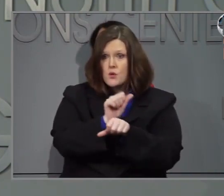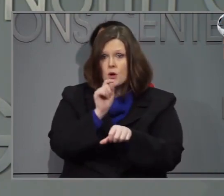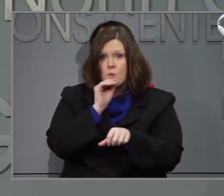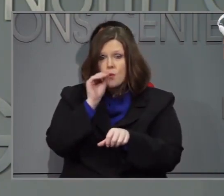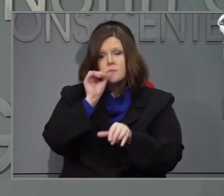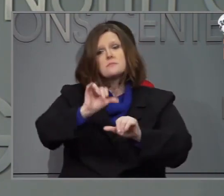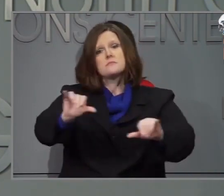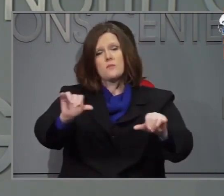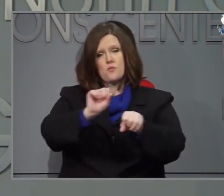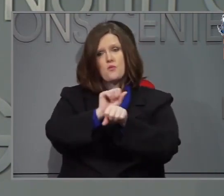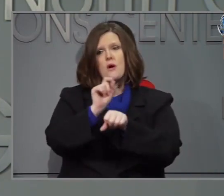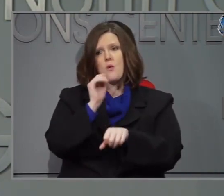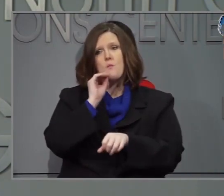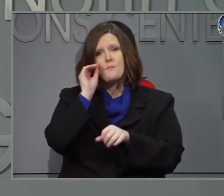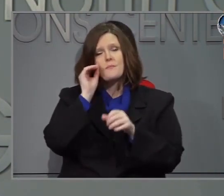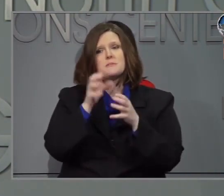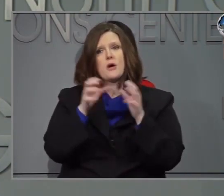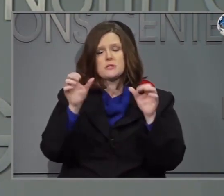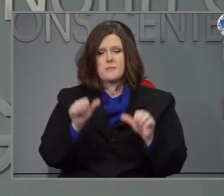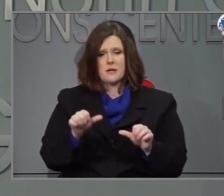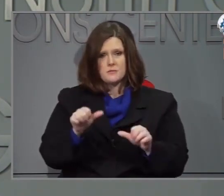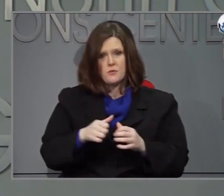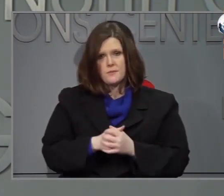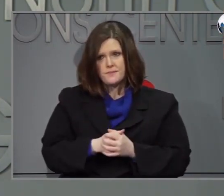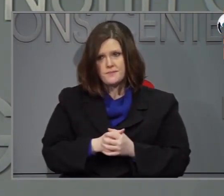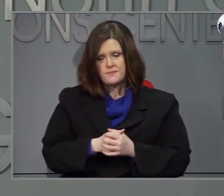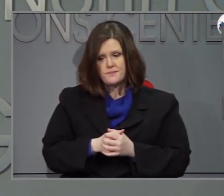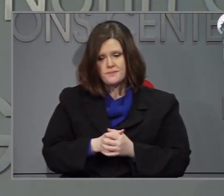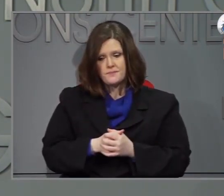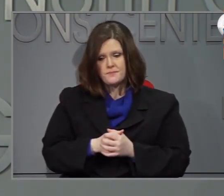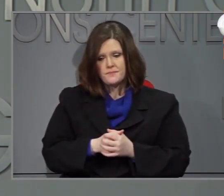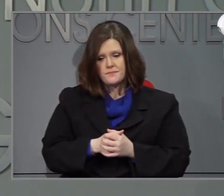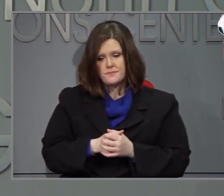personas que trabajen desde casa en la mayor medida posible